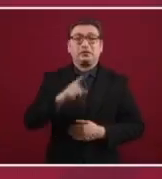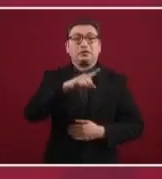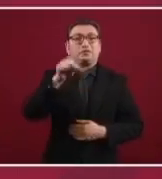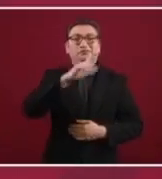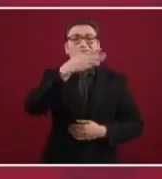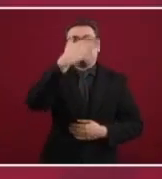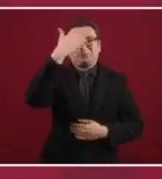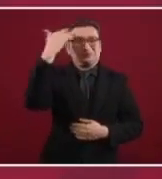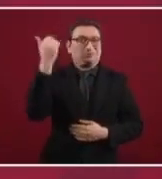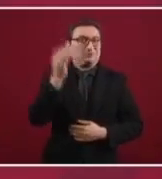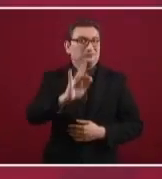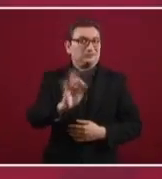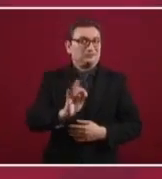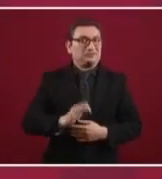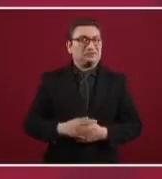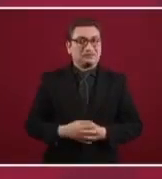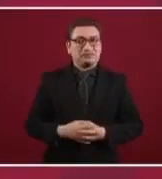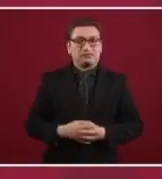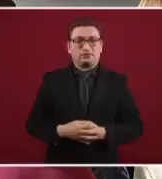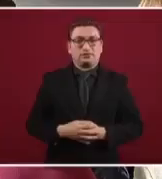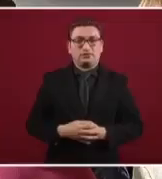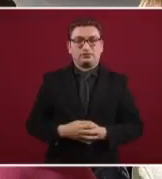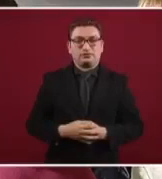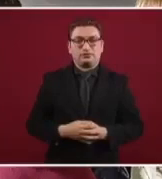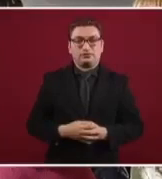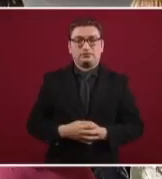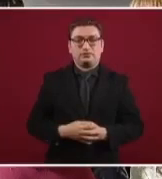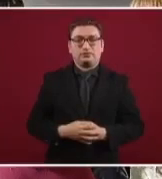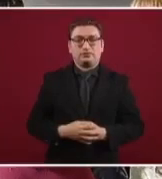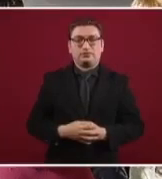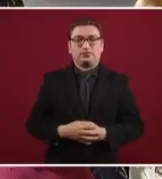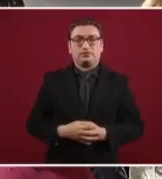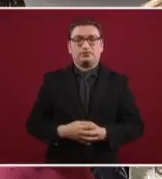enteraron. Si le hablas, aunque